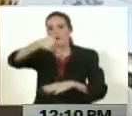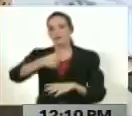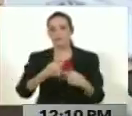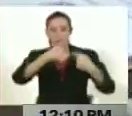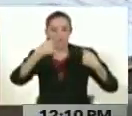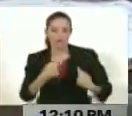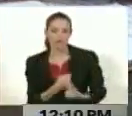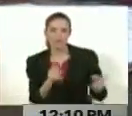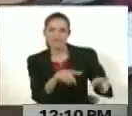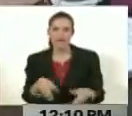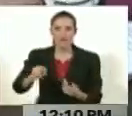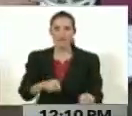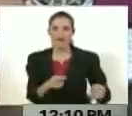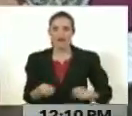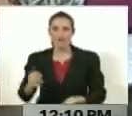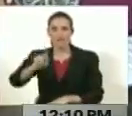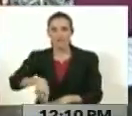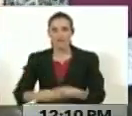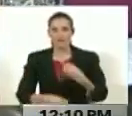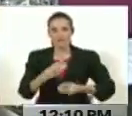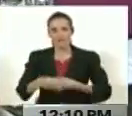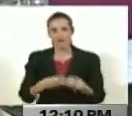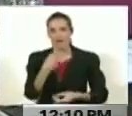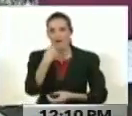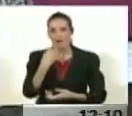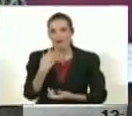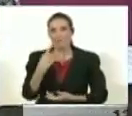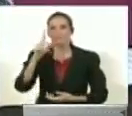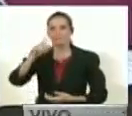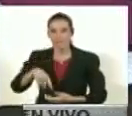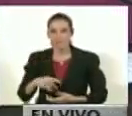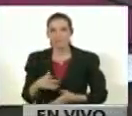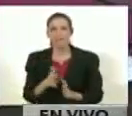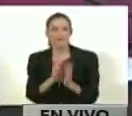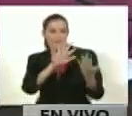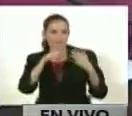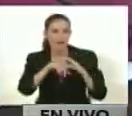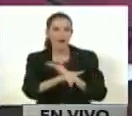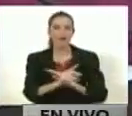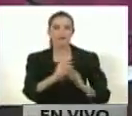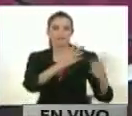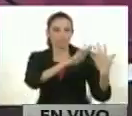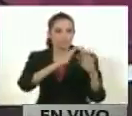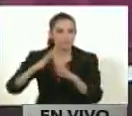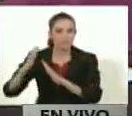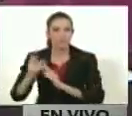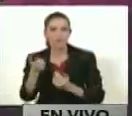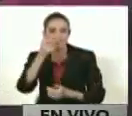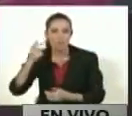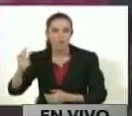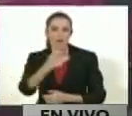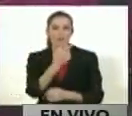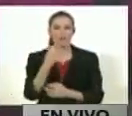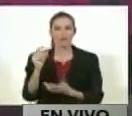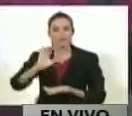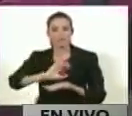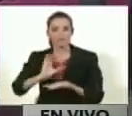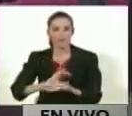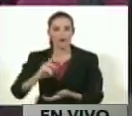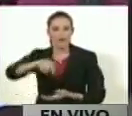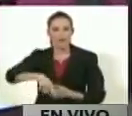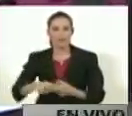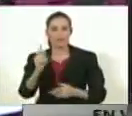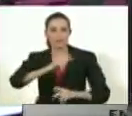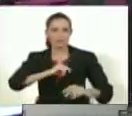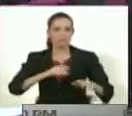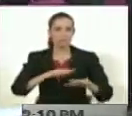Corazón Llanero, va a sacudir barrios, caseríos, pueblos, ciudades, va a